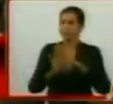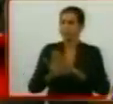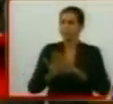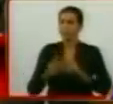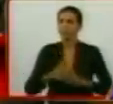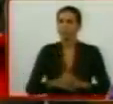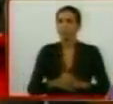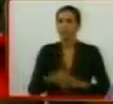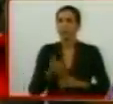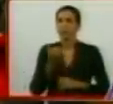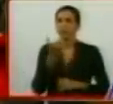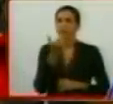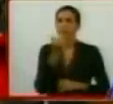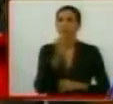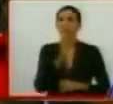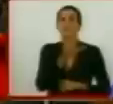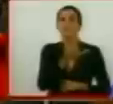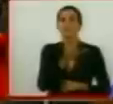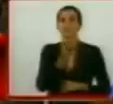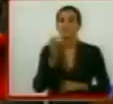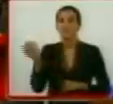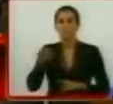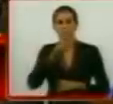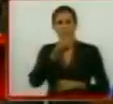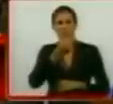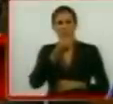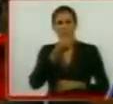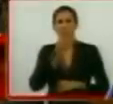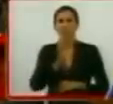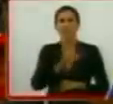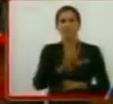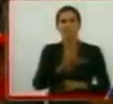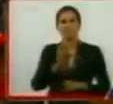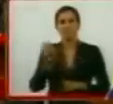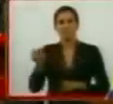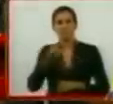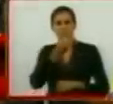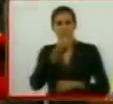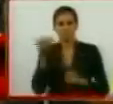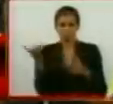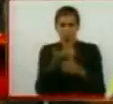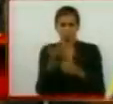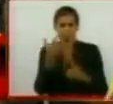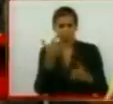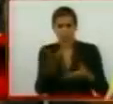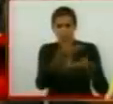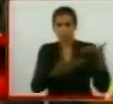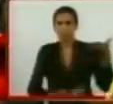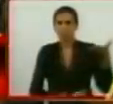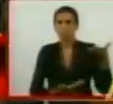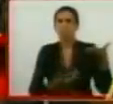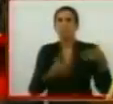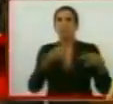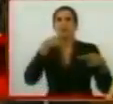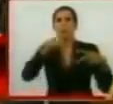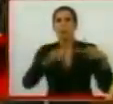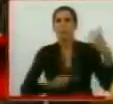de casi 300 periodistas. 300 periodistas conseguimos nosotros en una nómina.